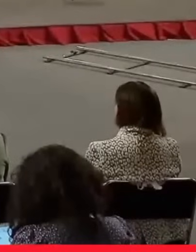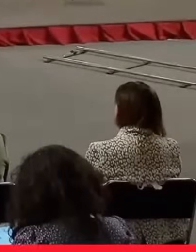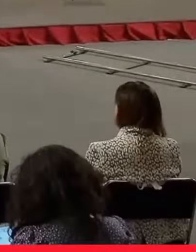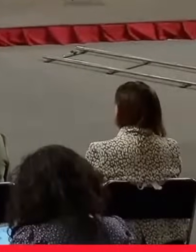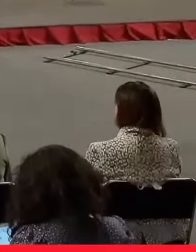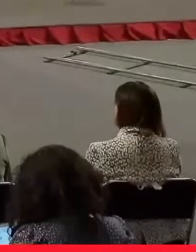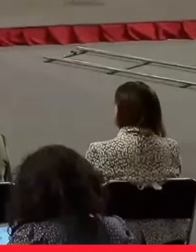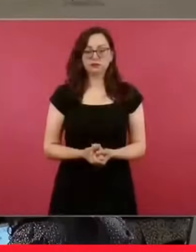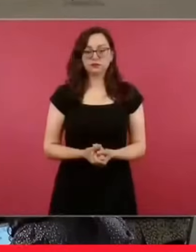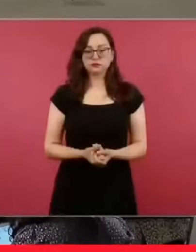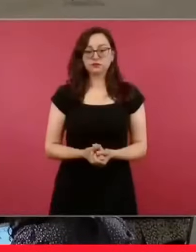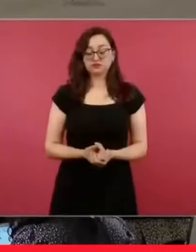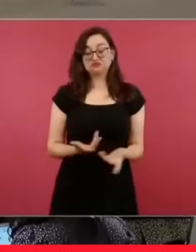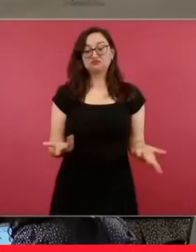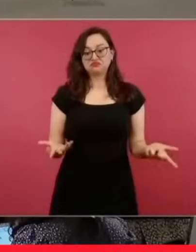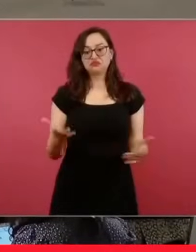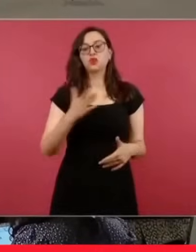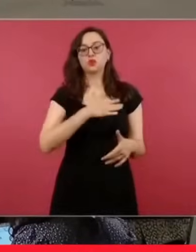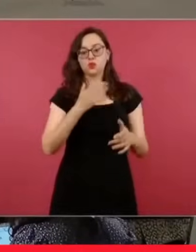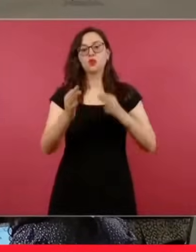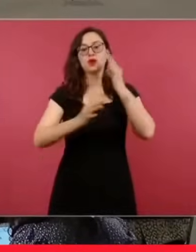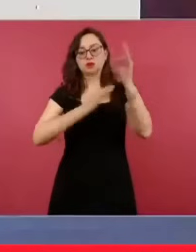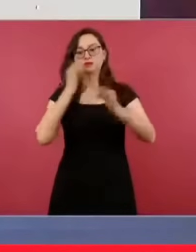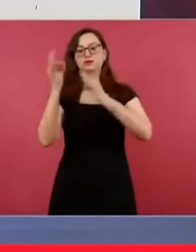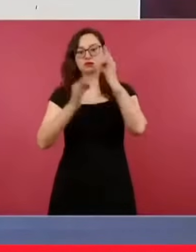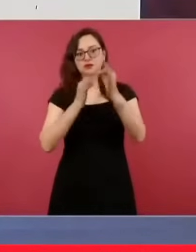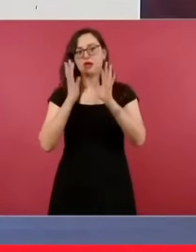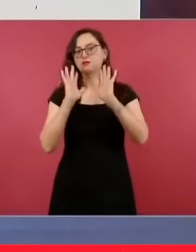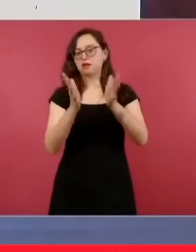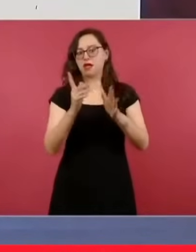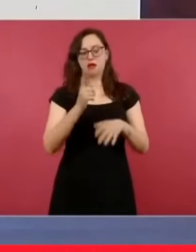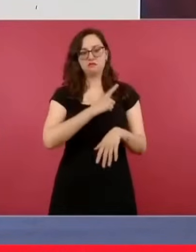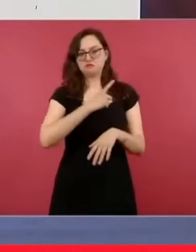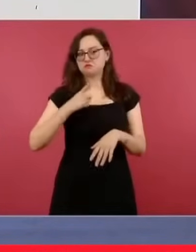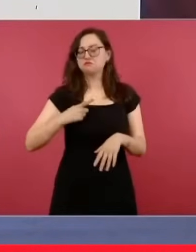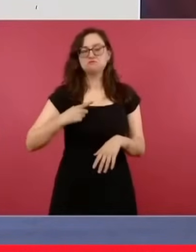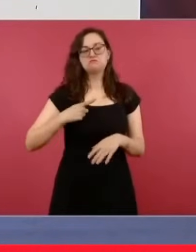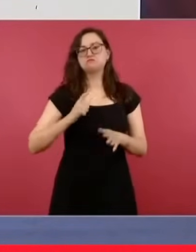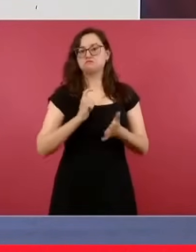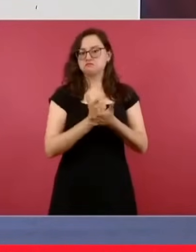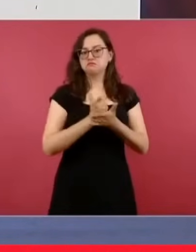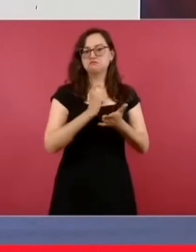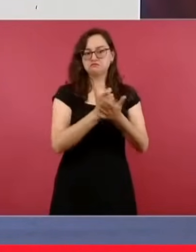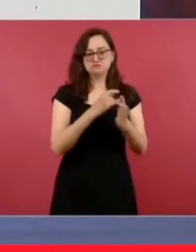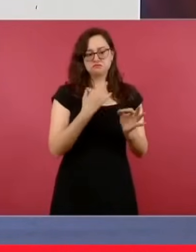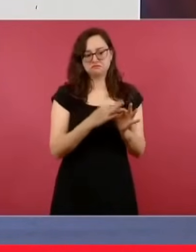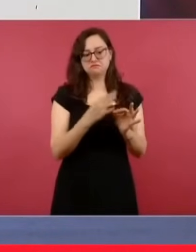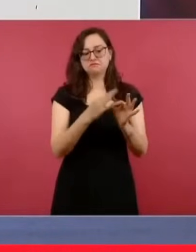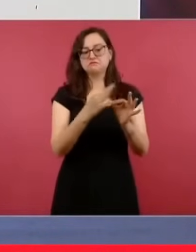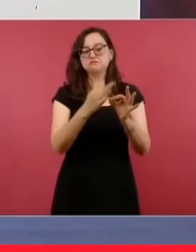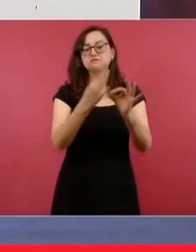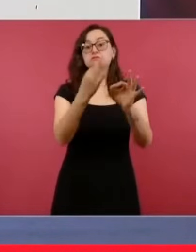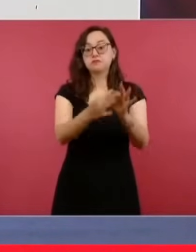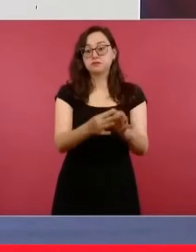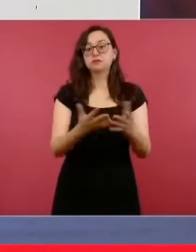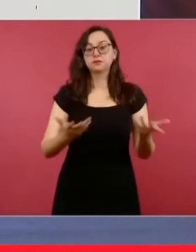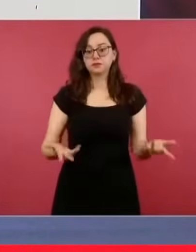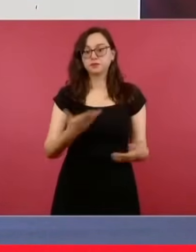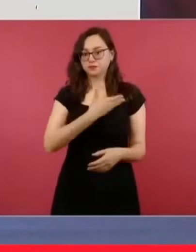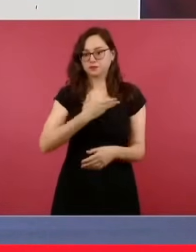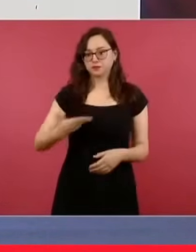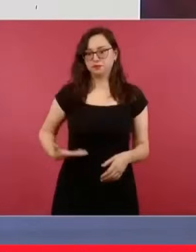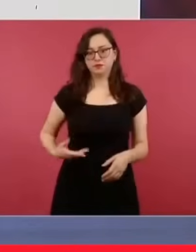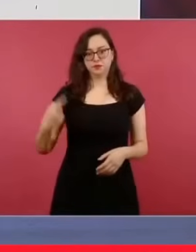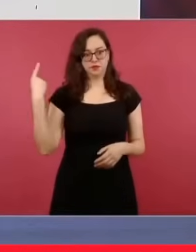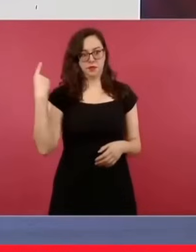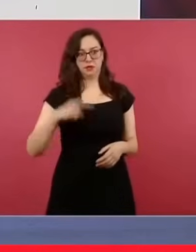y es consecuencia de las acciones que el presidente determinó para